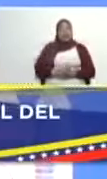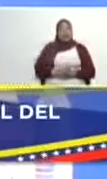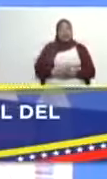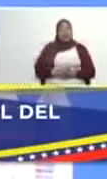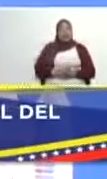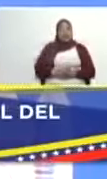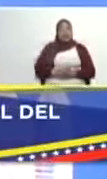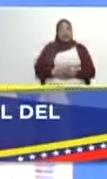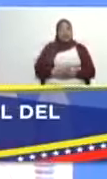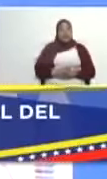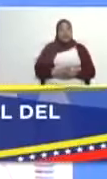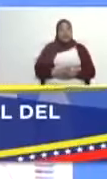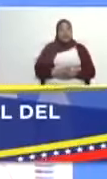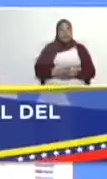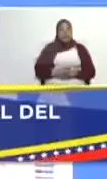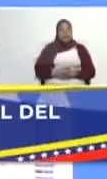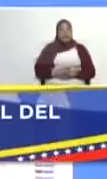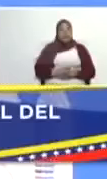entregarle